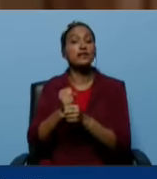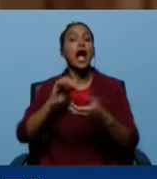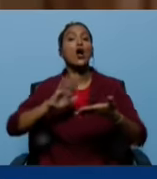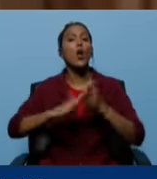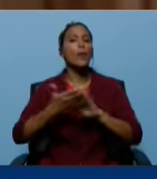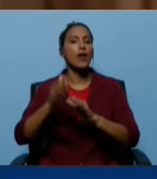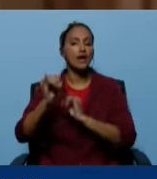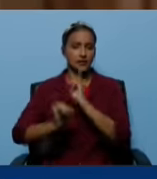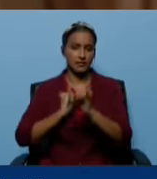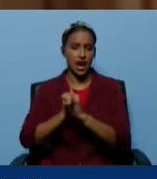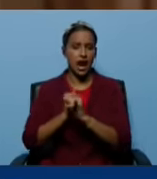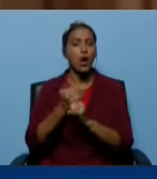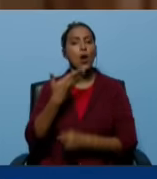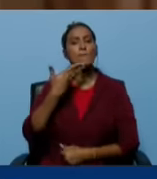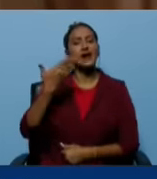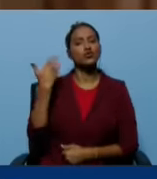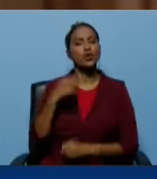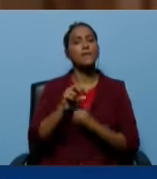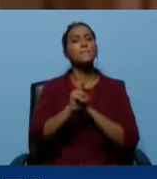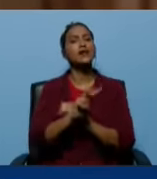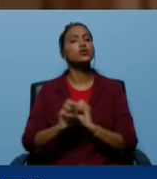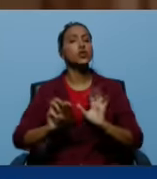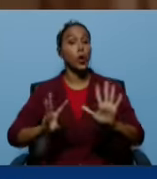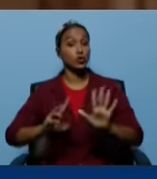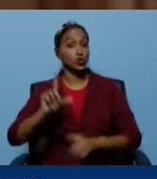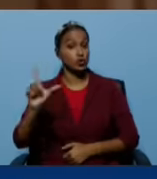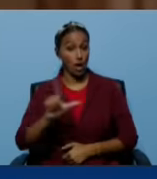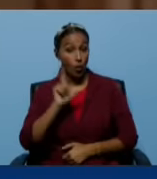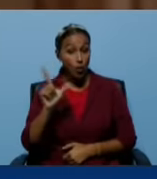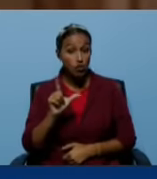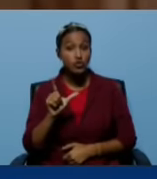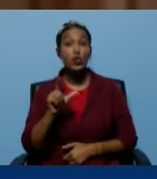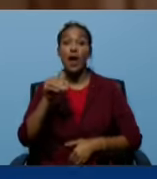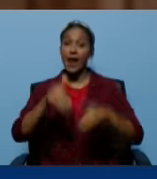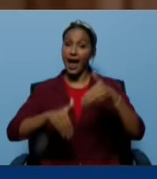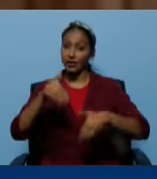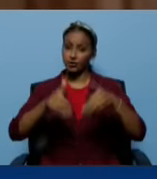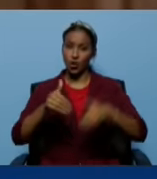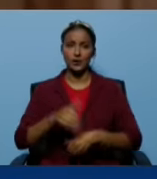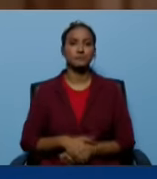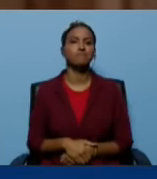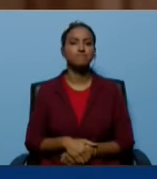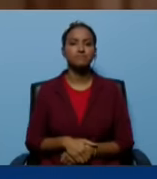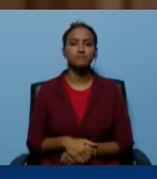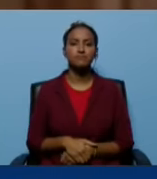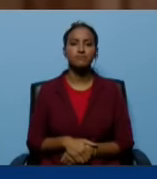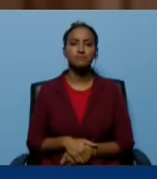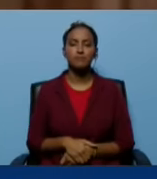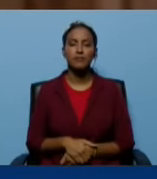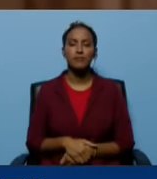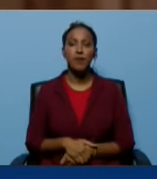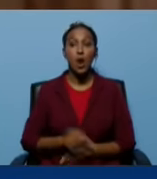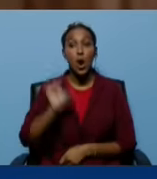ocurrido el 28 de julio en las elecciones. Los países del ALBA, como bien lo has dicho, inmediatamente